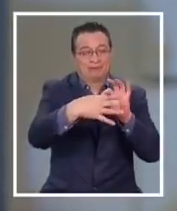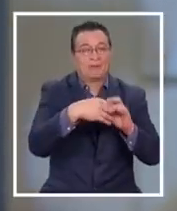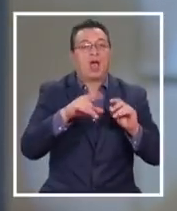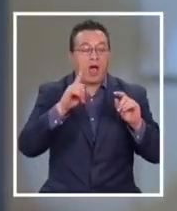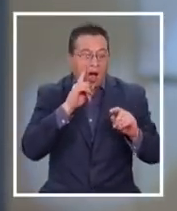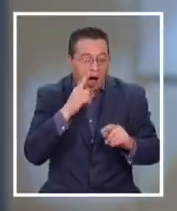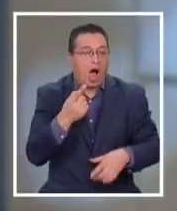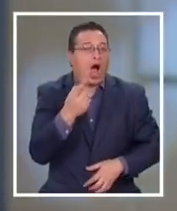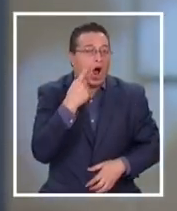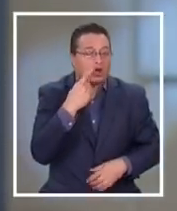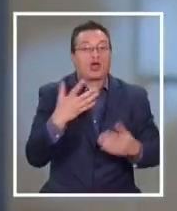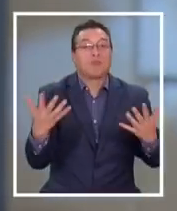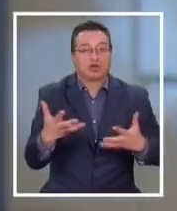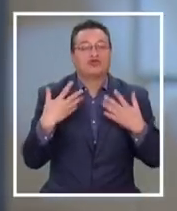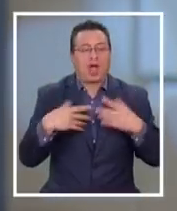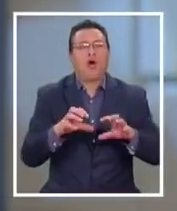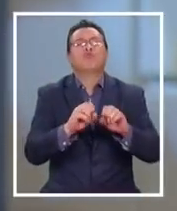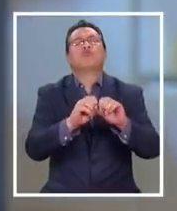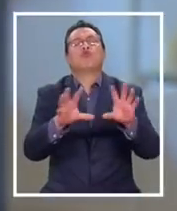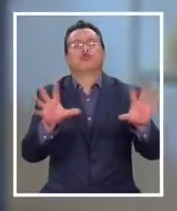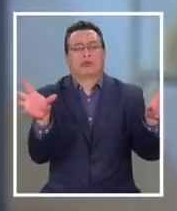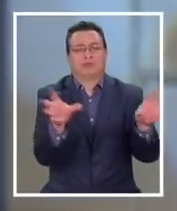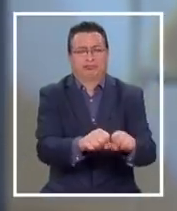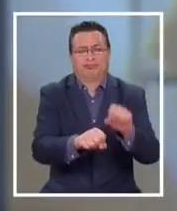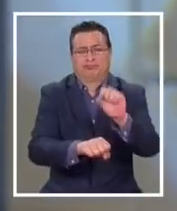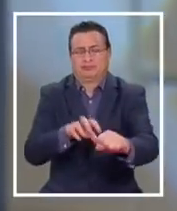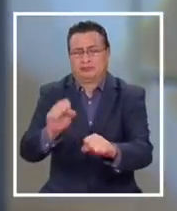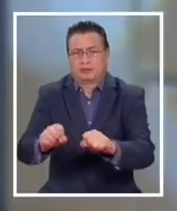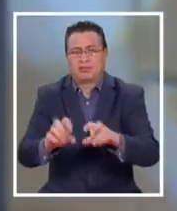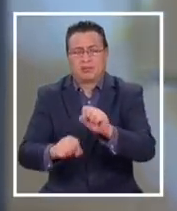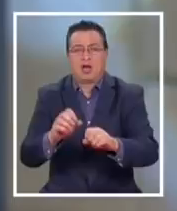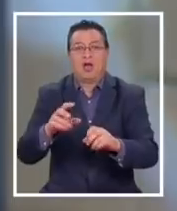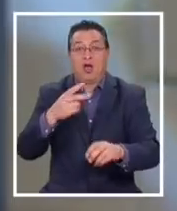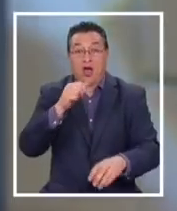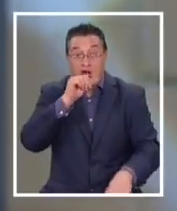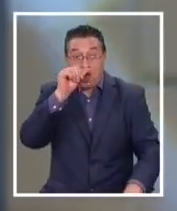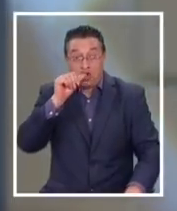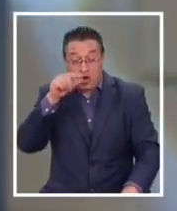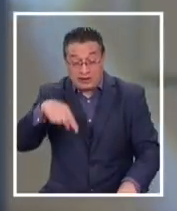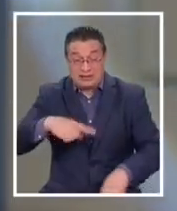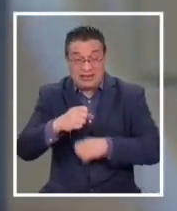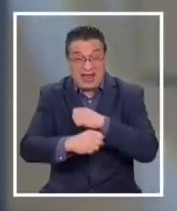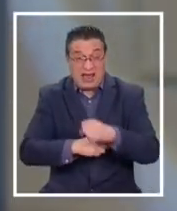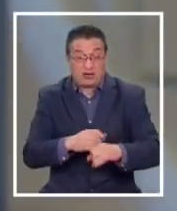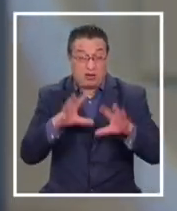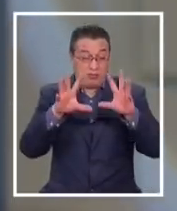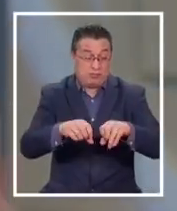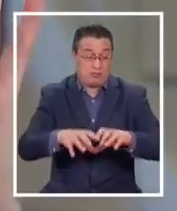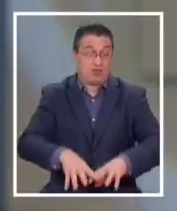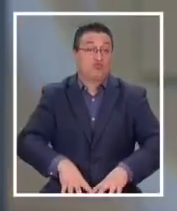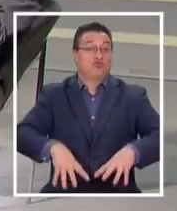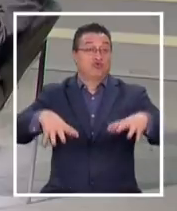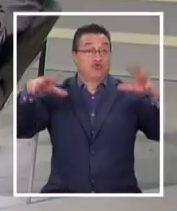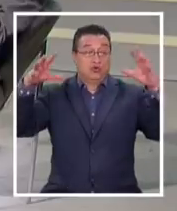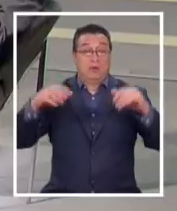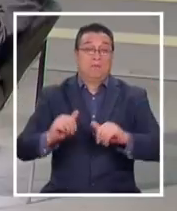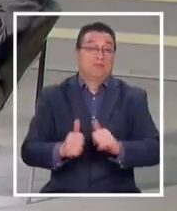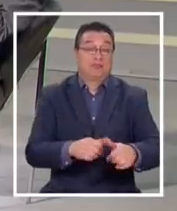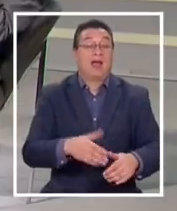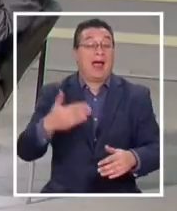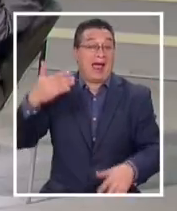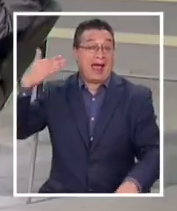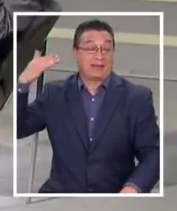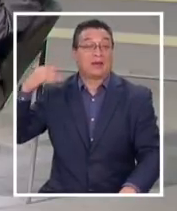todo ese conocimiento? Porque se ha desbaratado muchísimo, les insisto, el nivel de incautación de drogas que tenemos este año. Solo para terminar el tema de